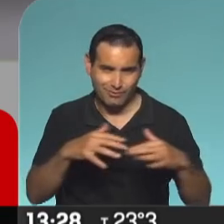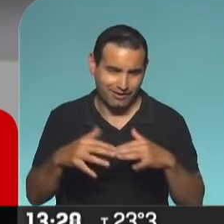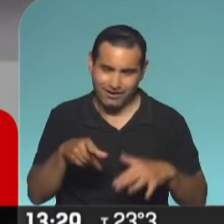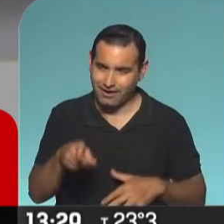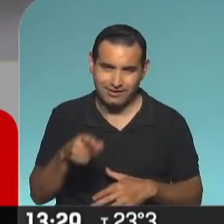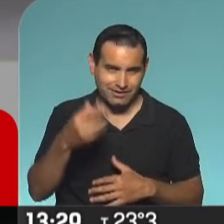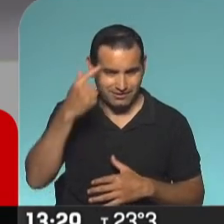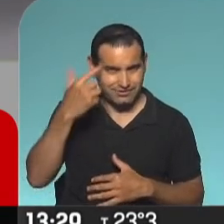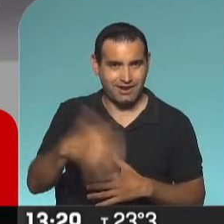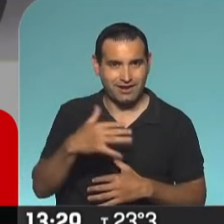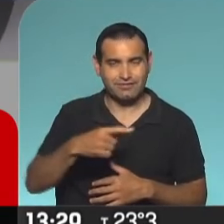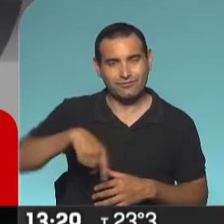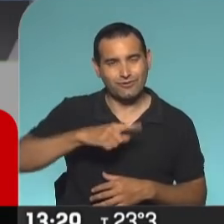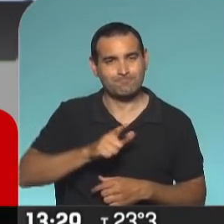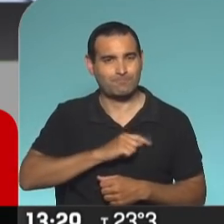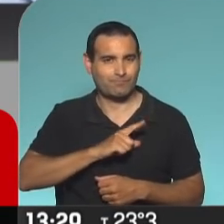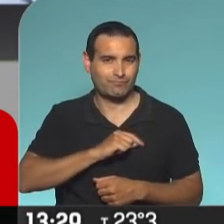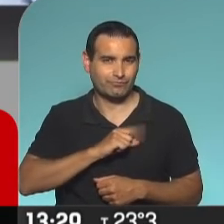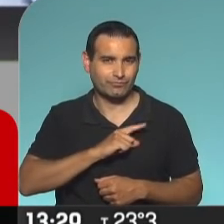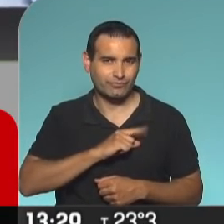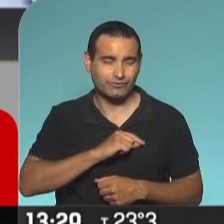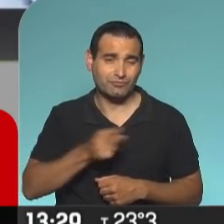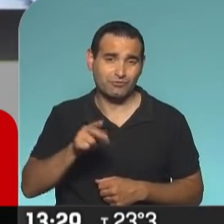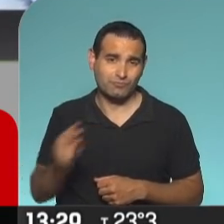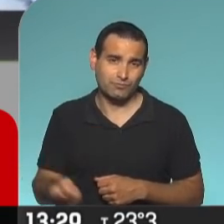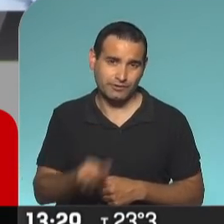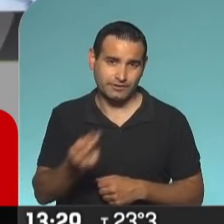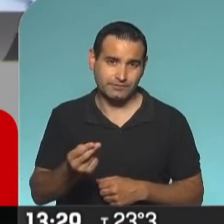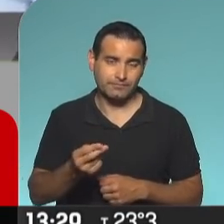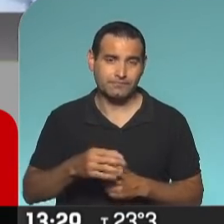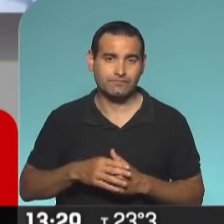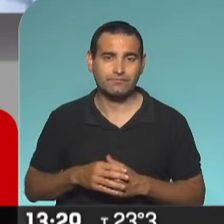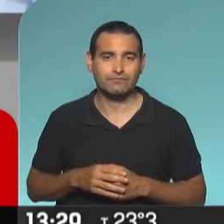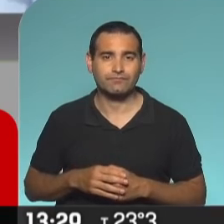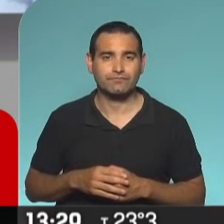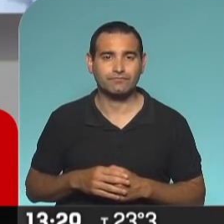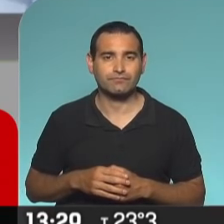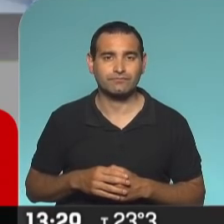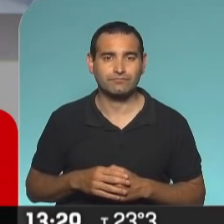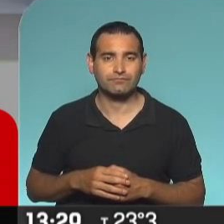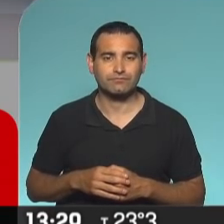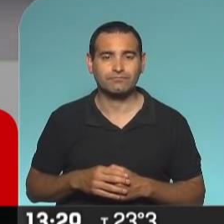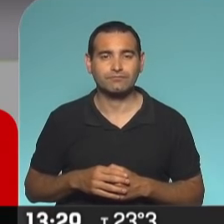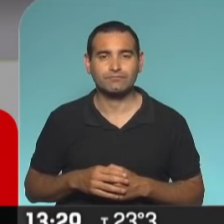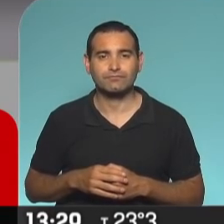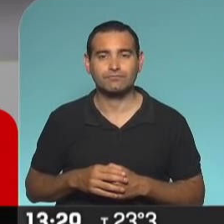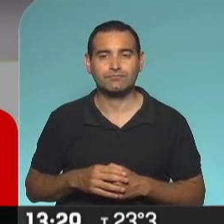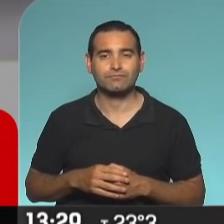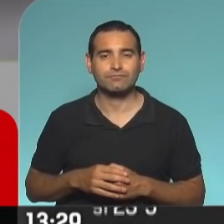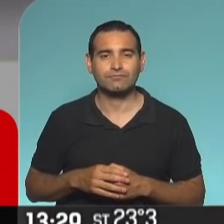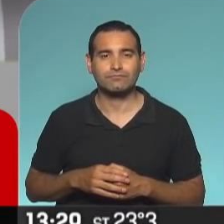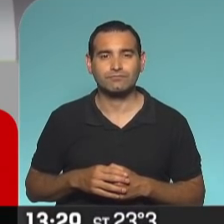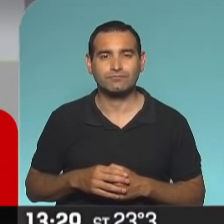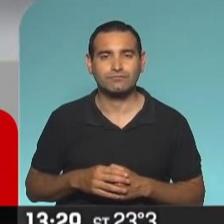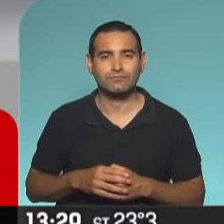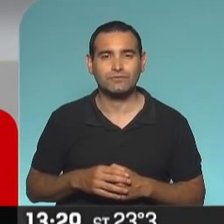se apena porque se fue, ¿no? Y es inimaginable. Uno también se estaba